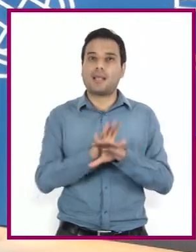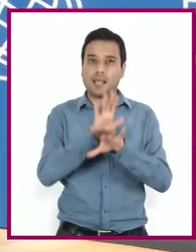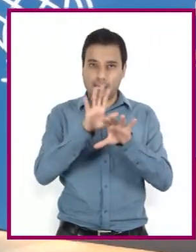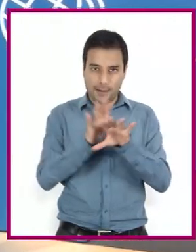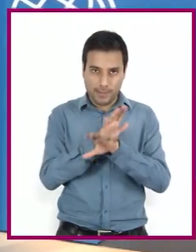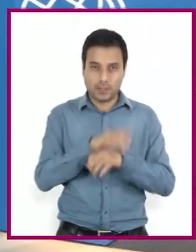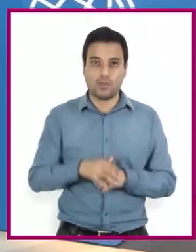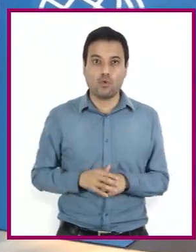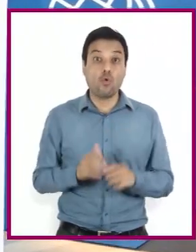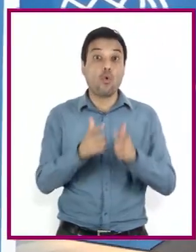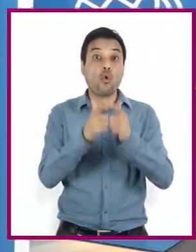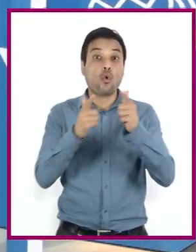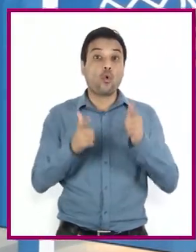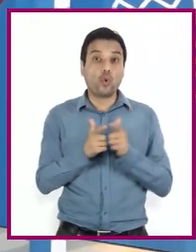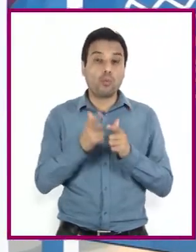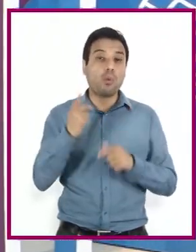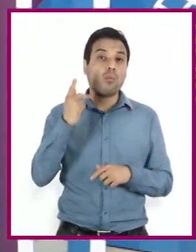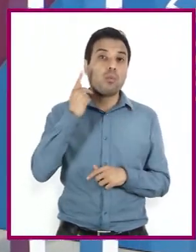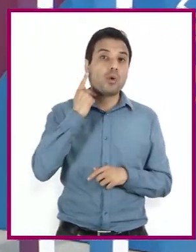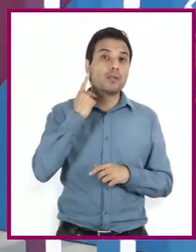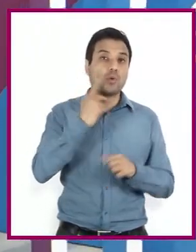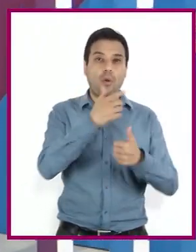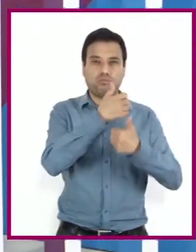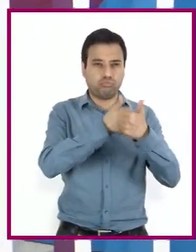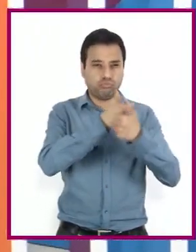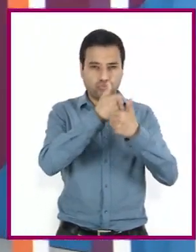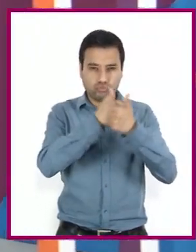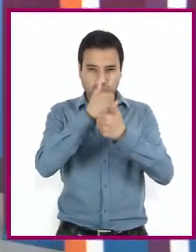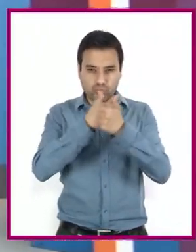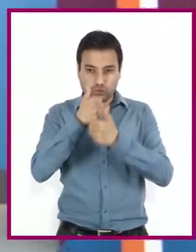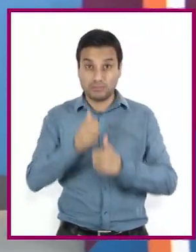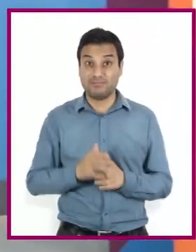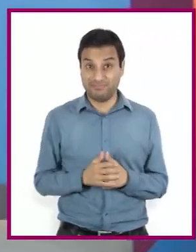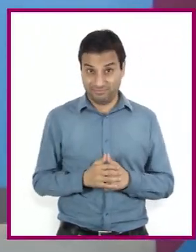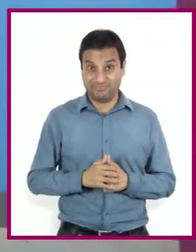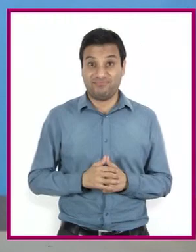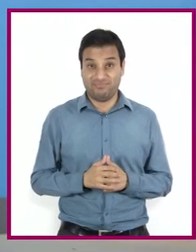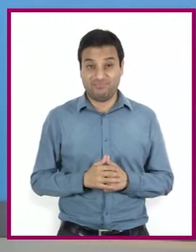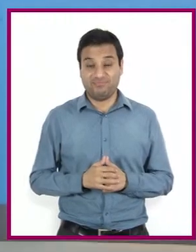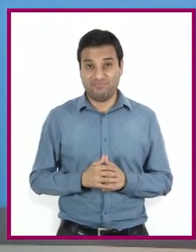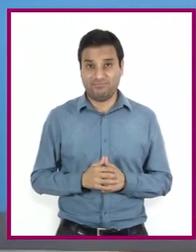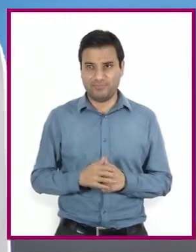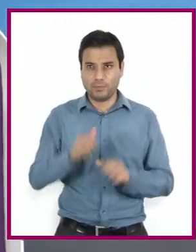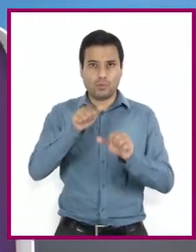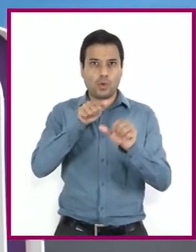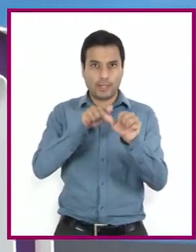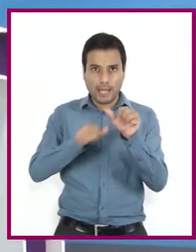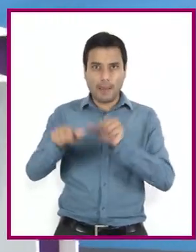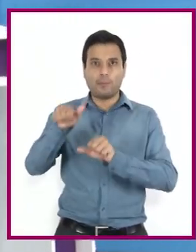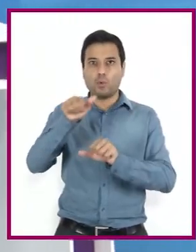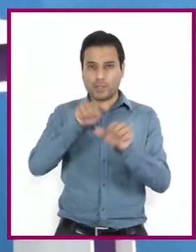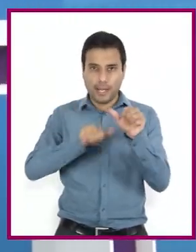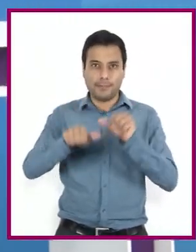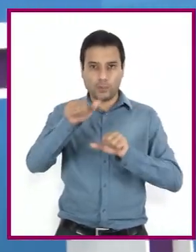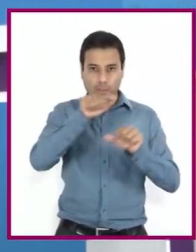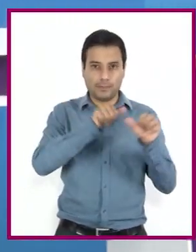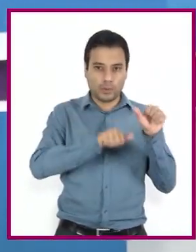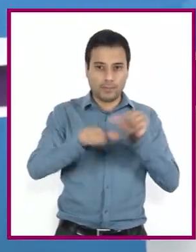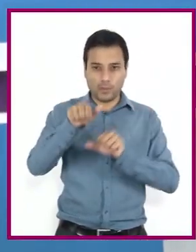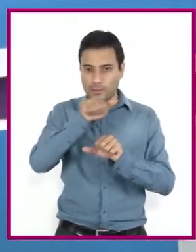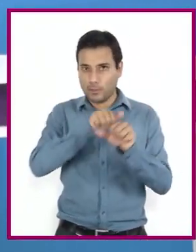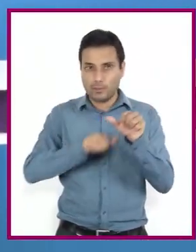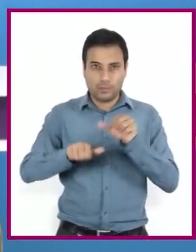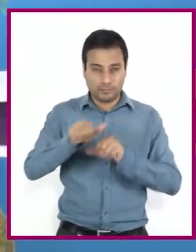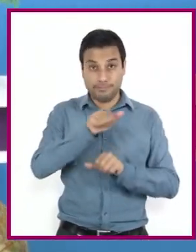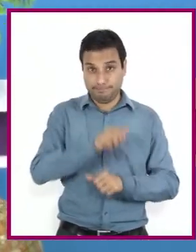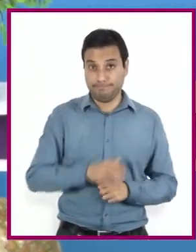decir, posicionaron en puestos de elección popular actores políticos diversos que no estaban necesariamente